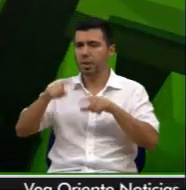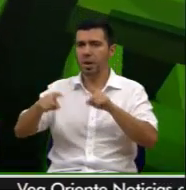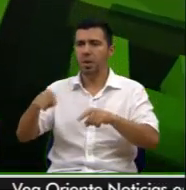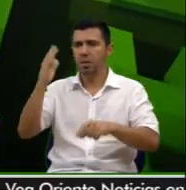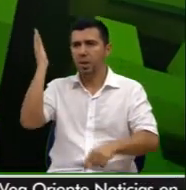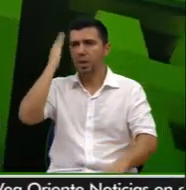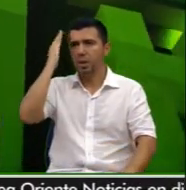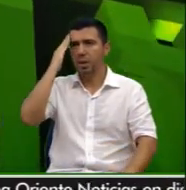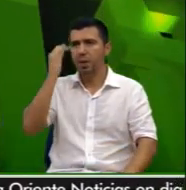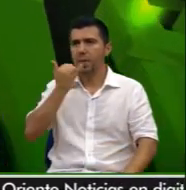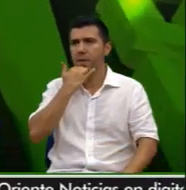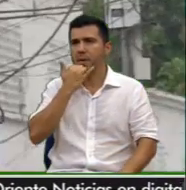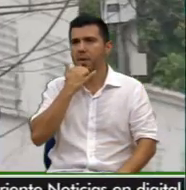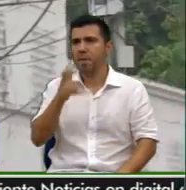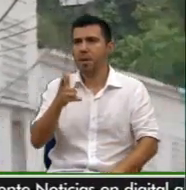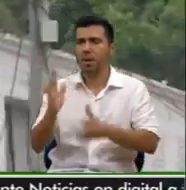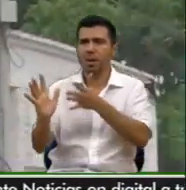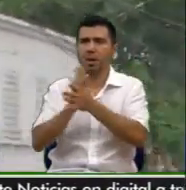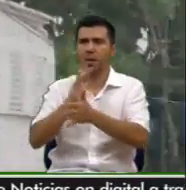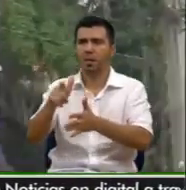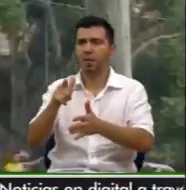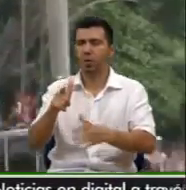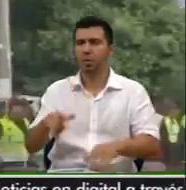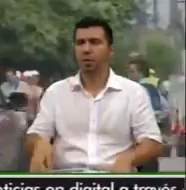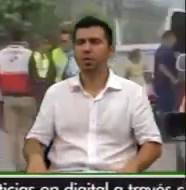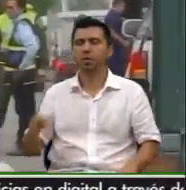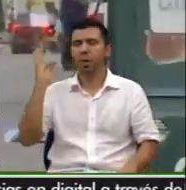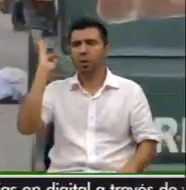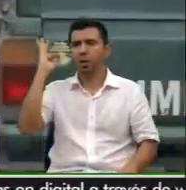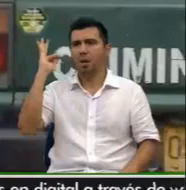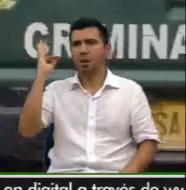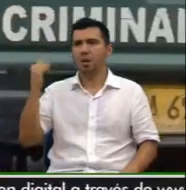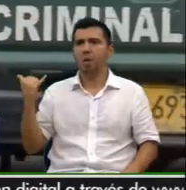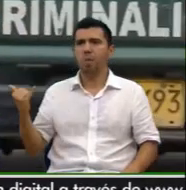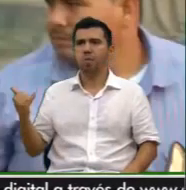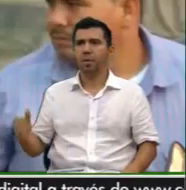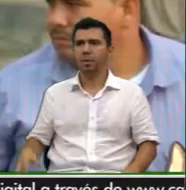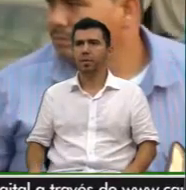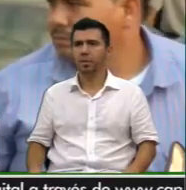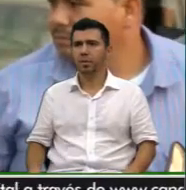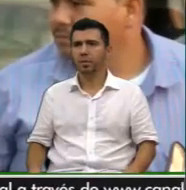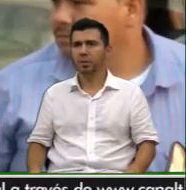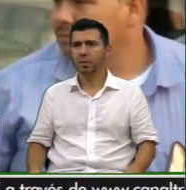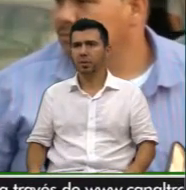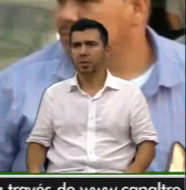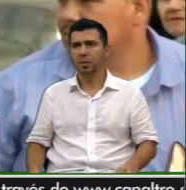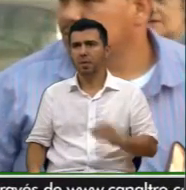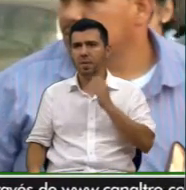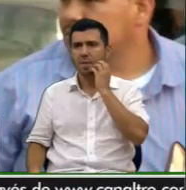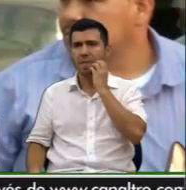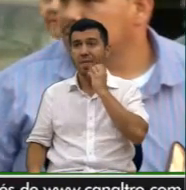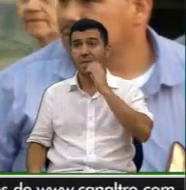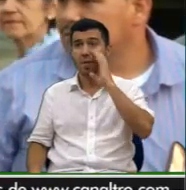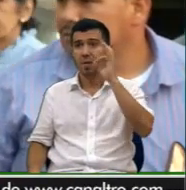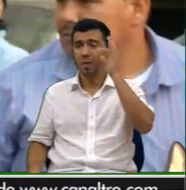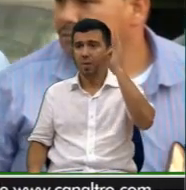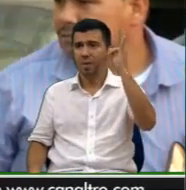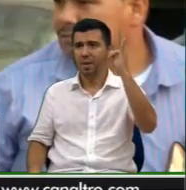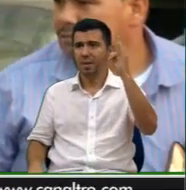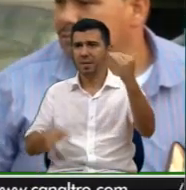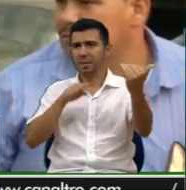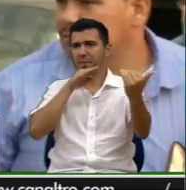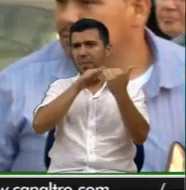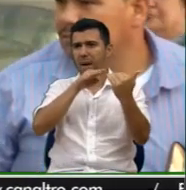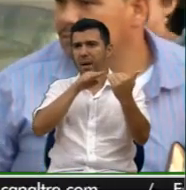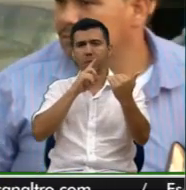detalles a partir de información suministrada por testigos al parecer el señor que con el que se choca el accidente Porque que no fue un choque de